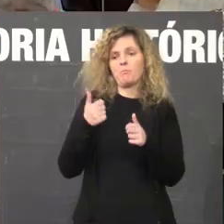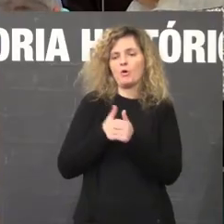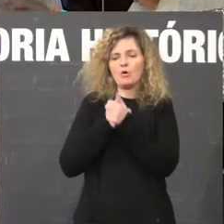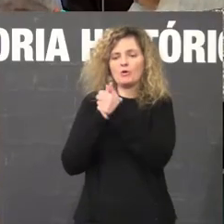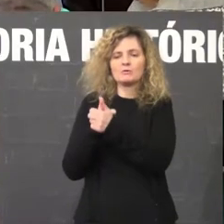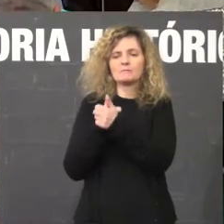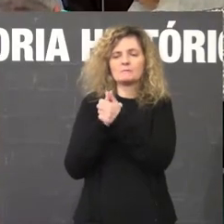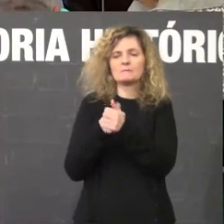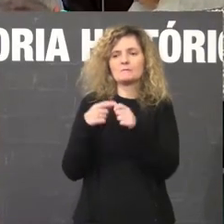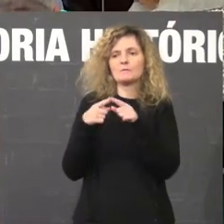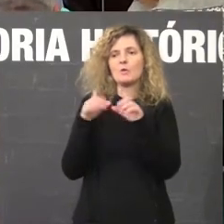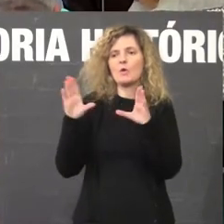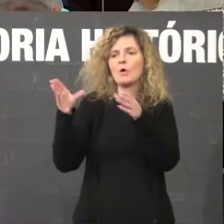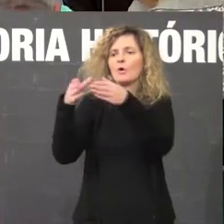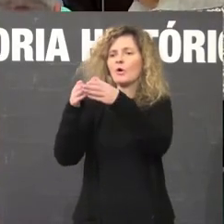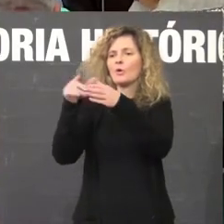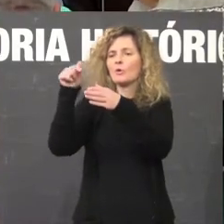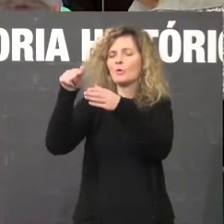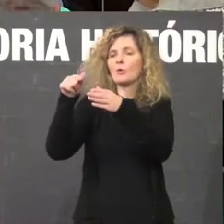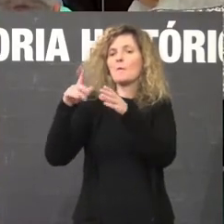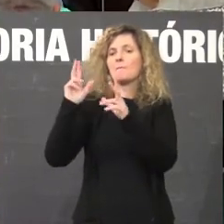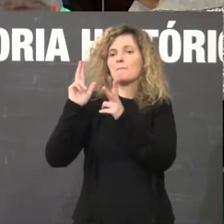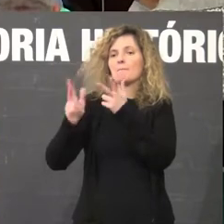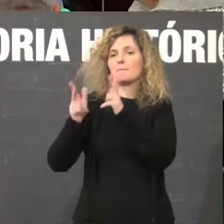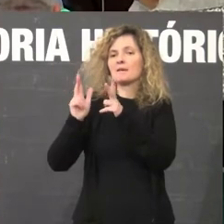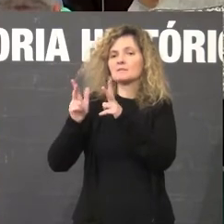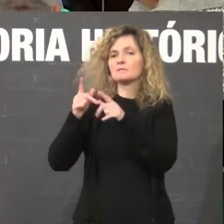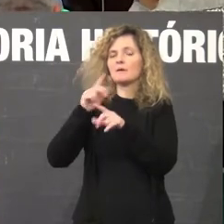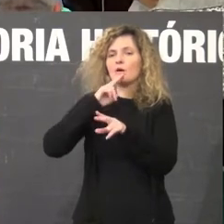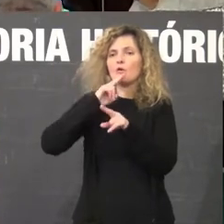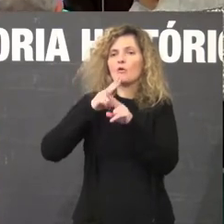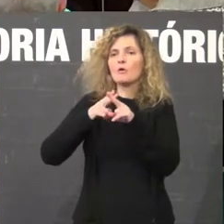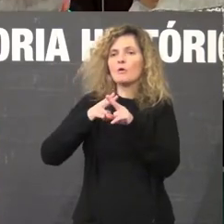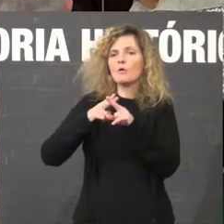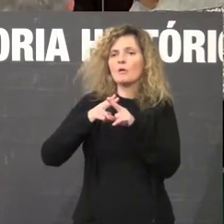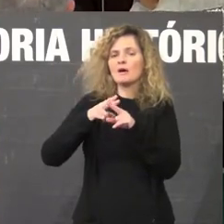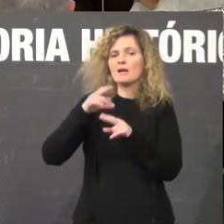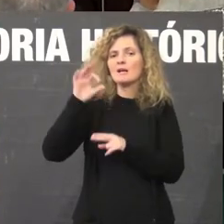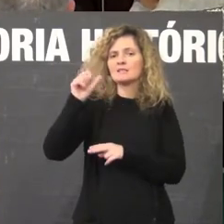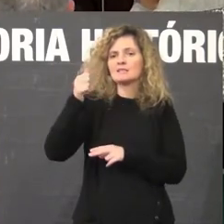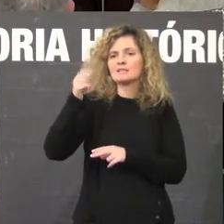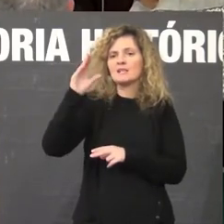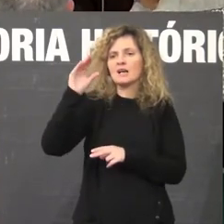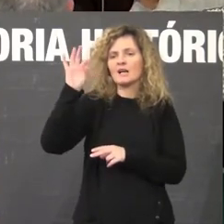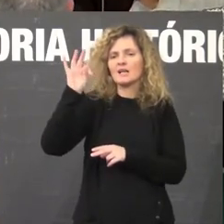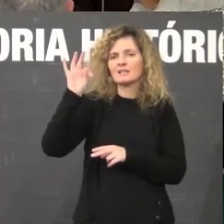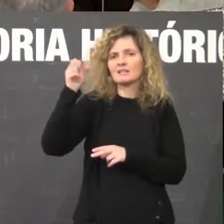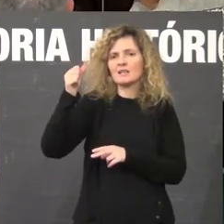estela dun grupo que había no País Vasco que se chamaba Askatasuna,